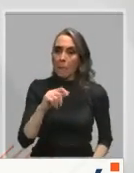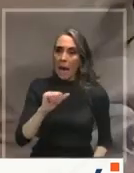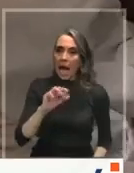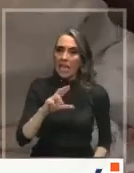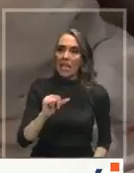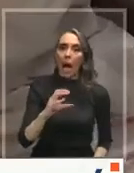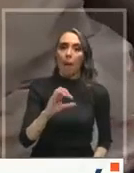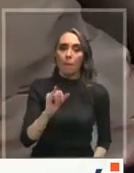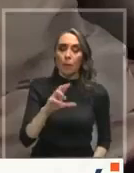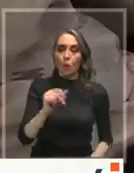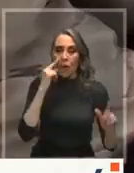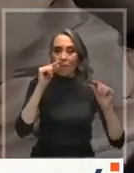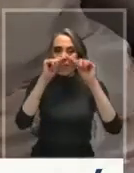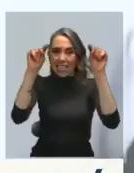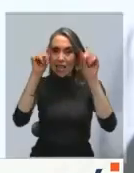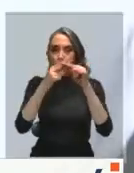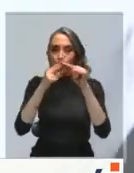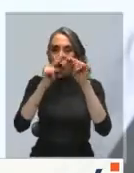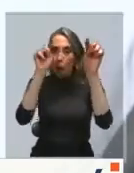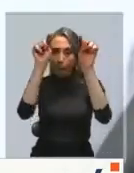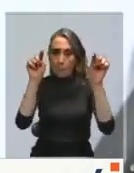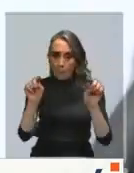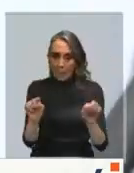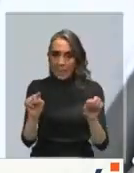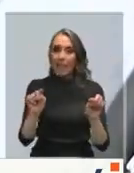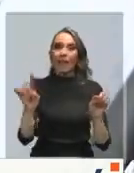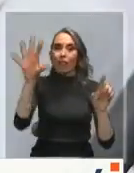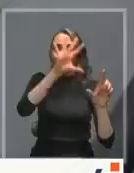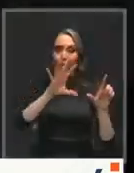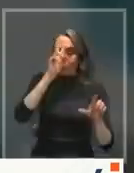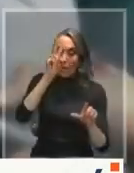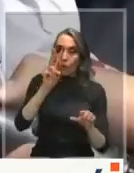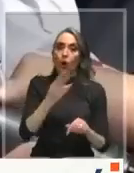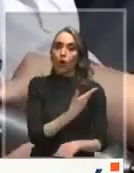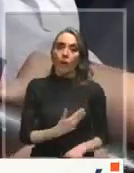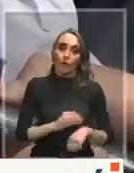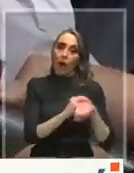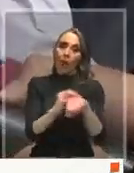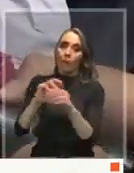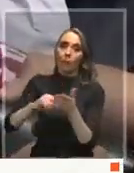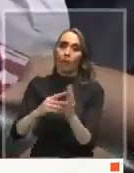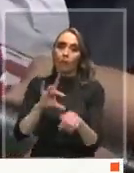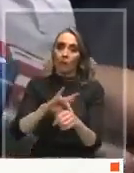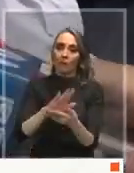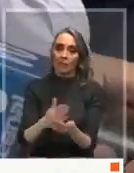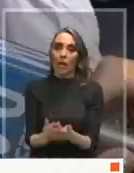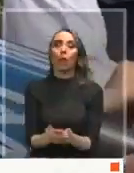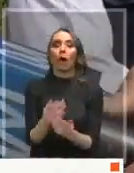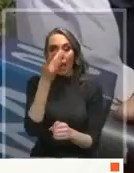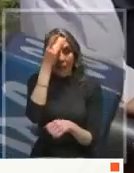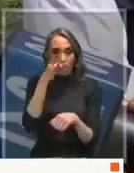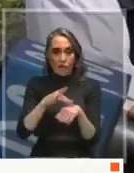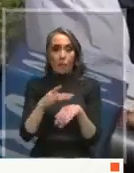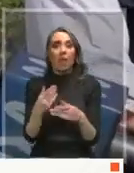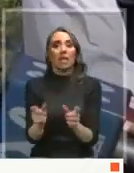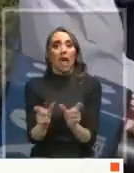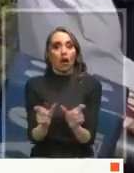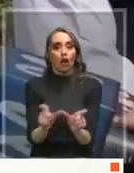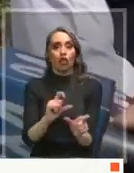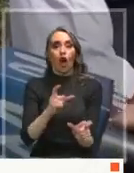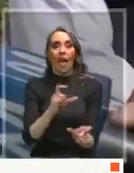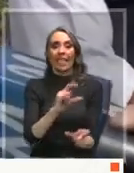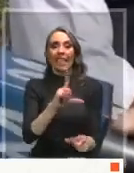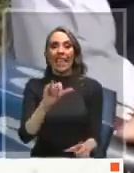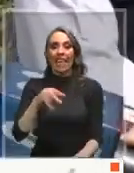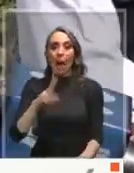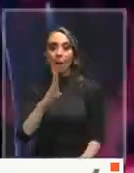Junín. Por eso el gobierno declaró emergencia sanitaria. Hasta ahora tenemos controlada la enfermedad. Como ya se ha